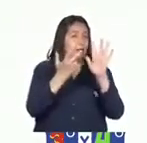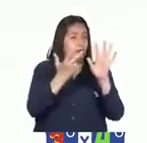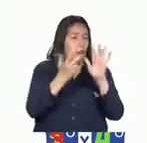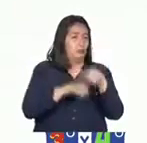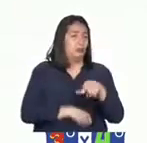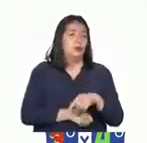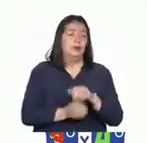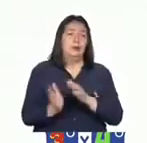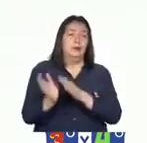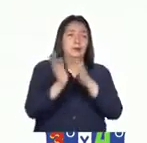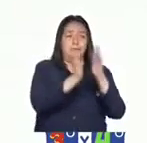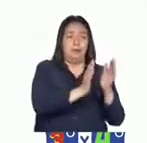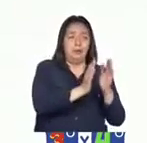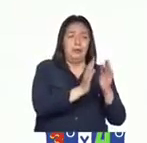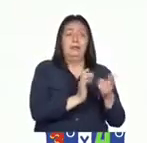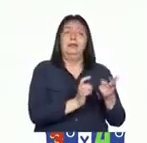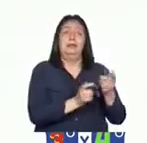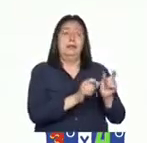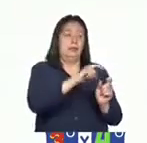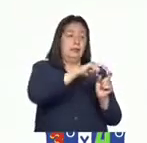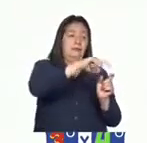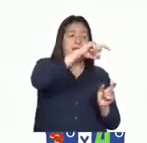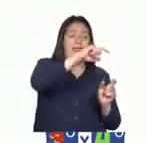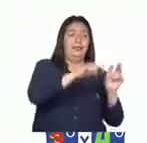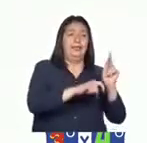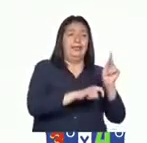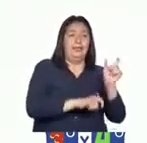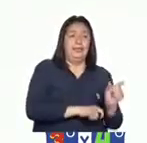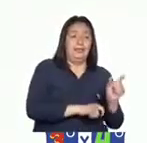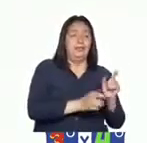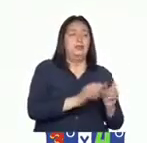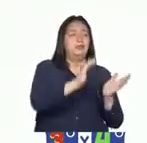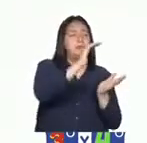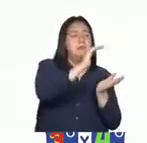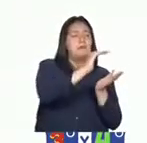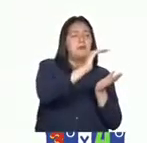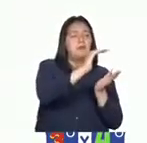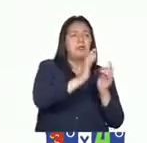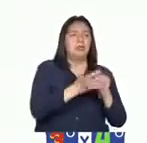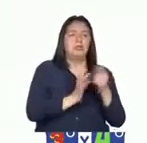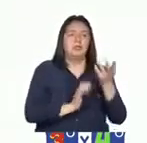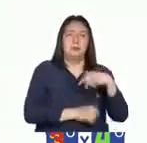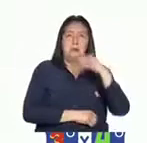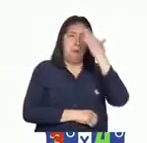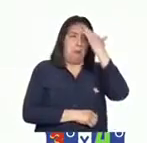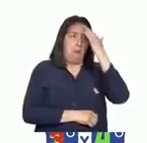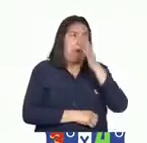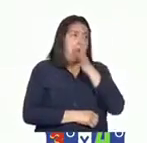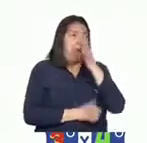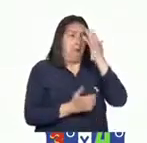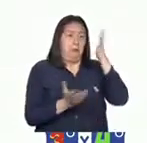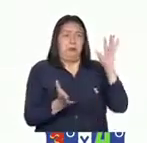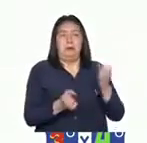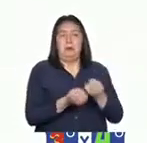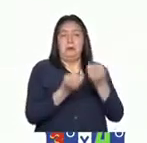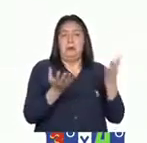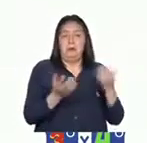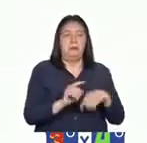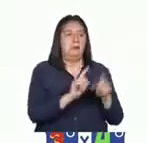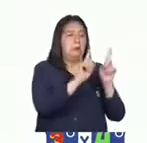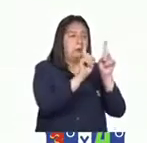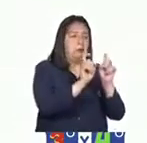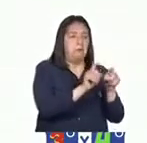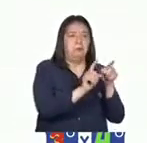98. Para representar la barra de Quilla, dibujaron una más pequeña. Como no conocían la cantidad exacta, escribieron